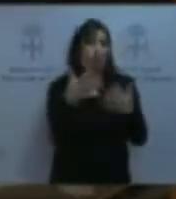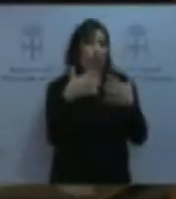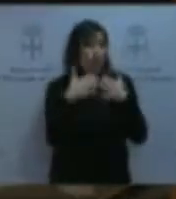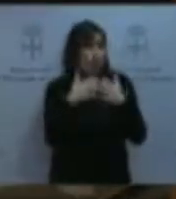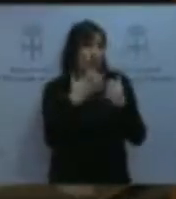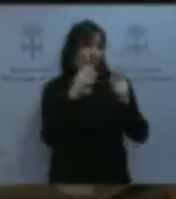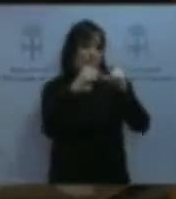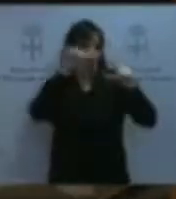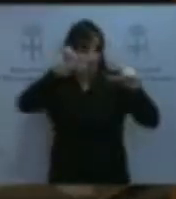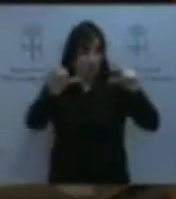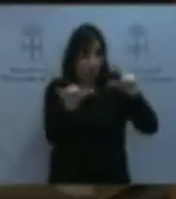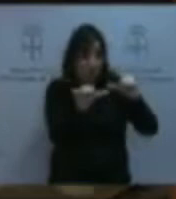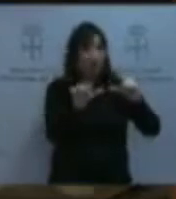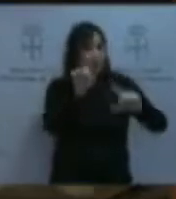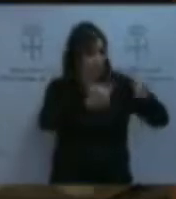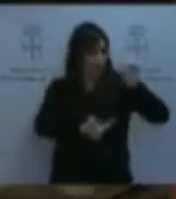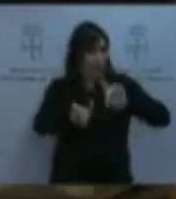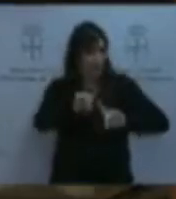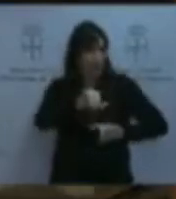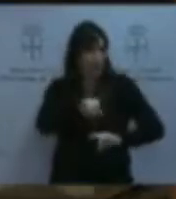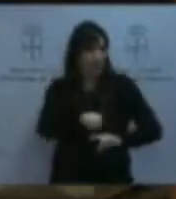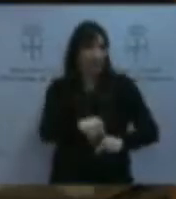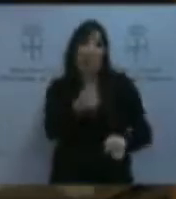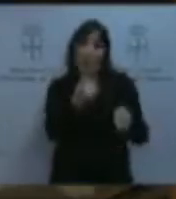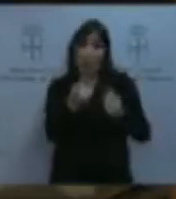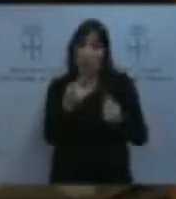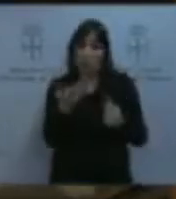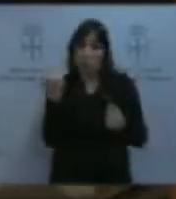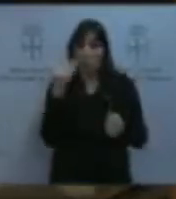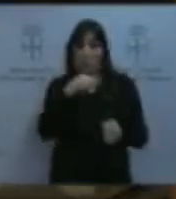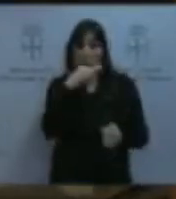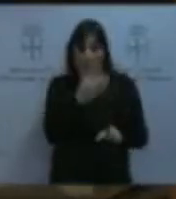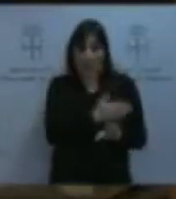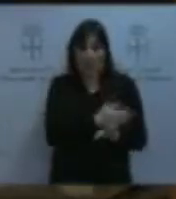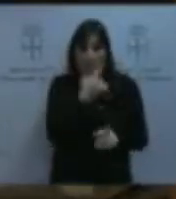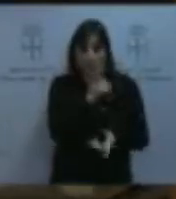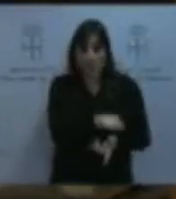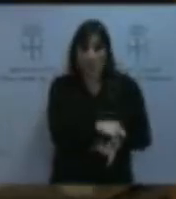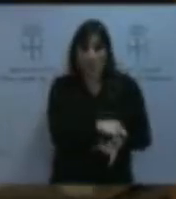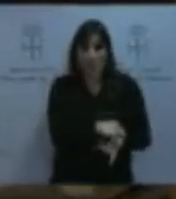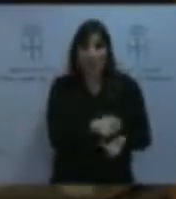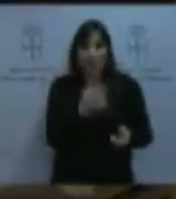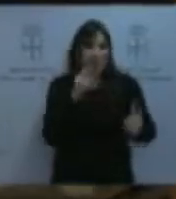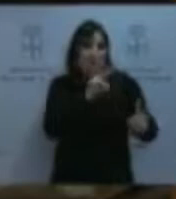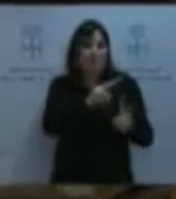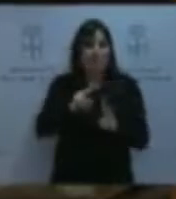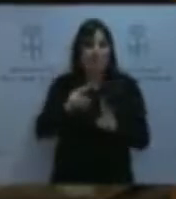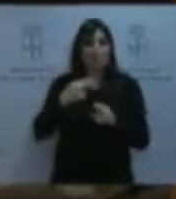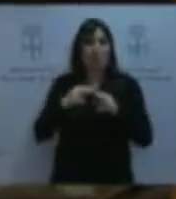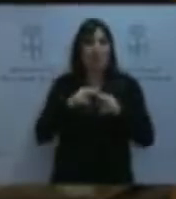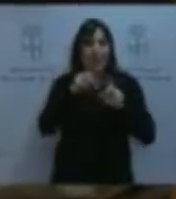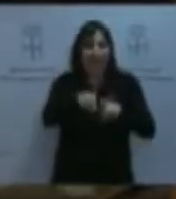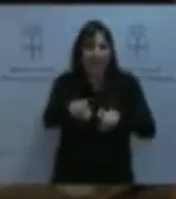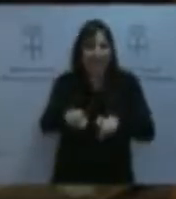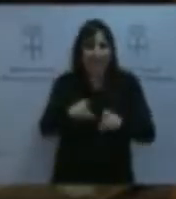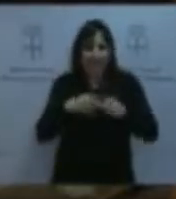tiene, algunas cuestiones las comentaban en la intervención anterior, vemos cómo nos afecta la política agraria comunitaria, que incluso al Cucho molesta,